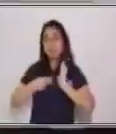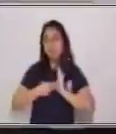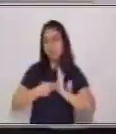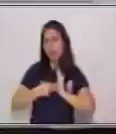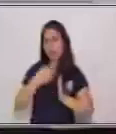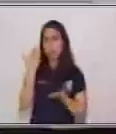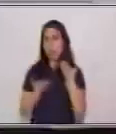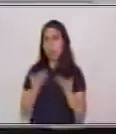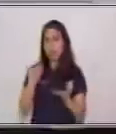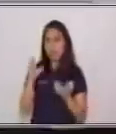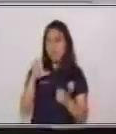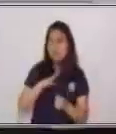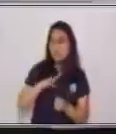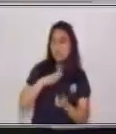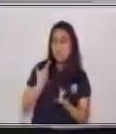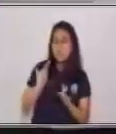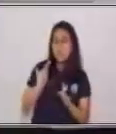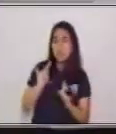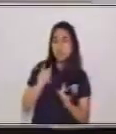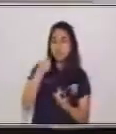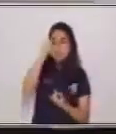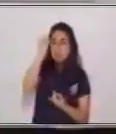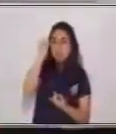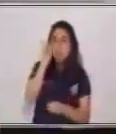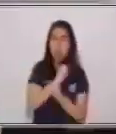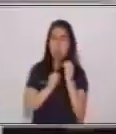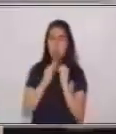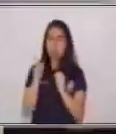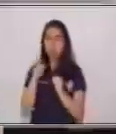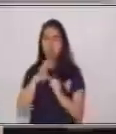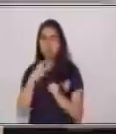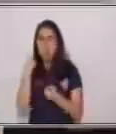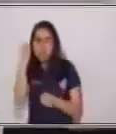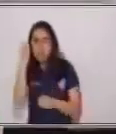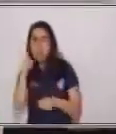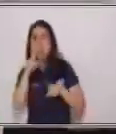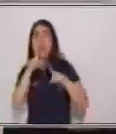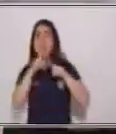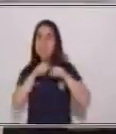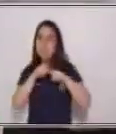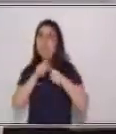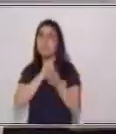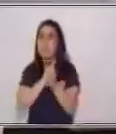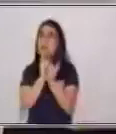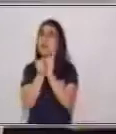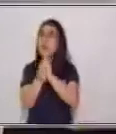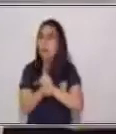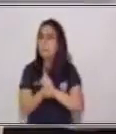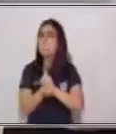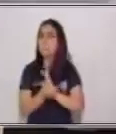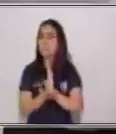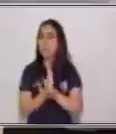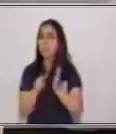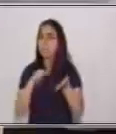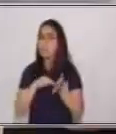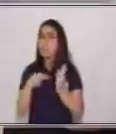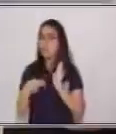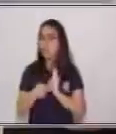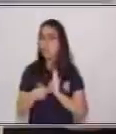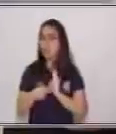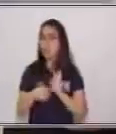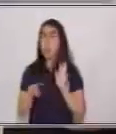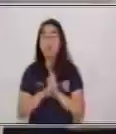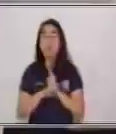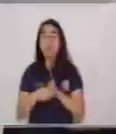de hablar o de escribir. Saber acentuar nos va a permitir comunicarnos claramente y que no haya